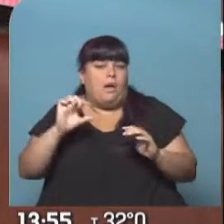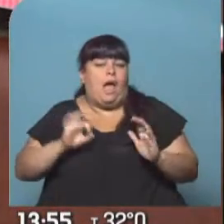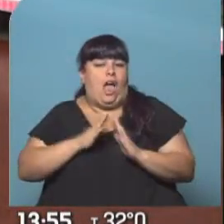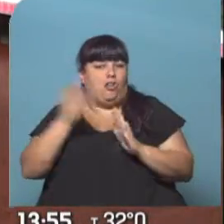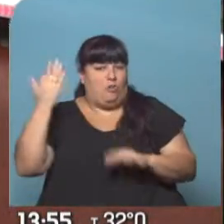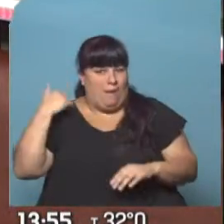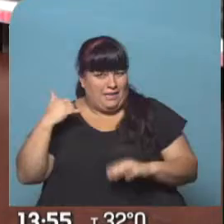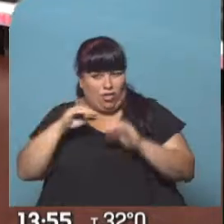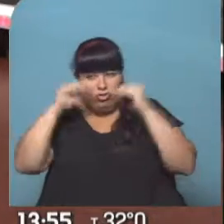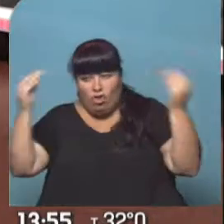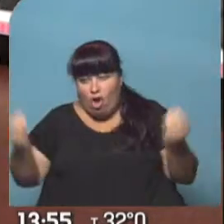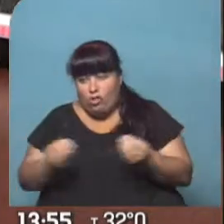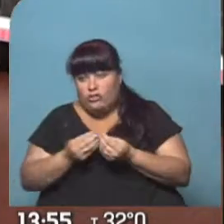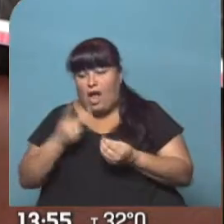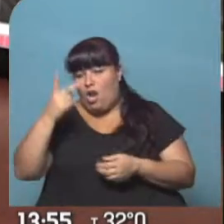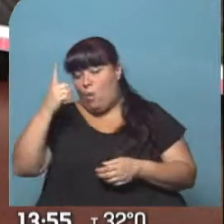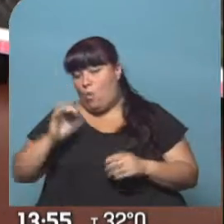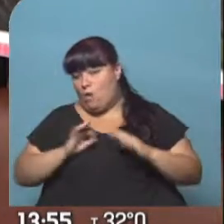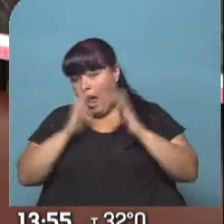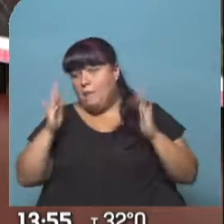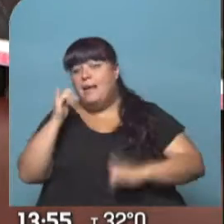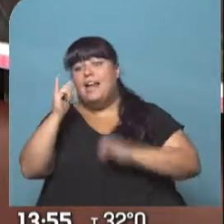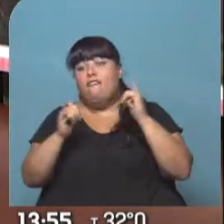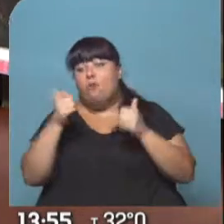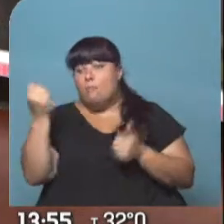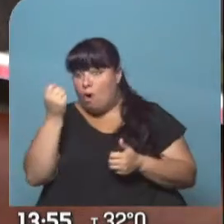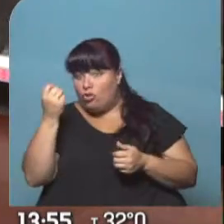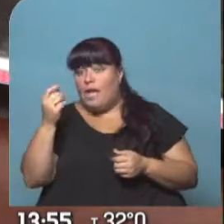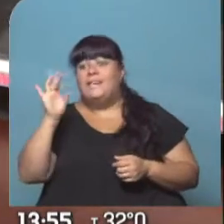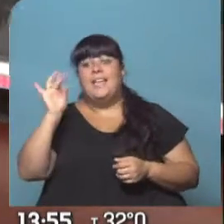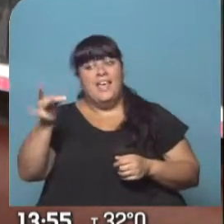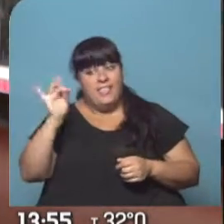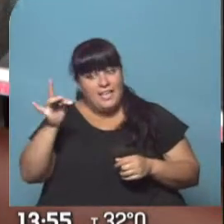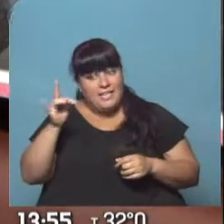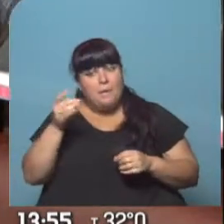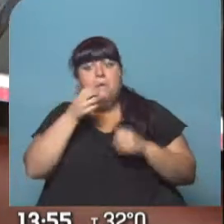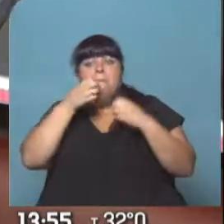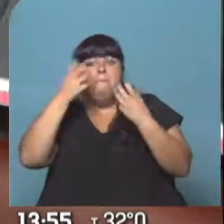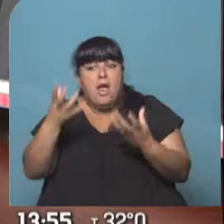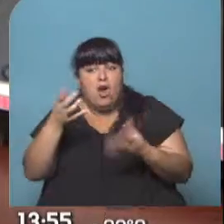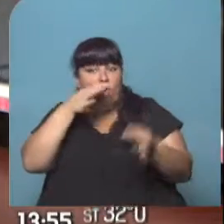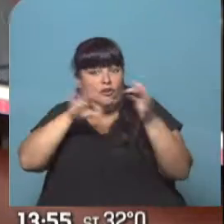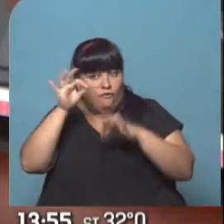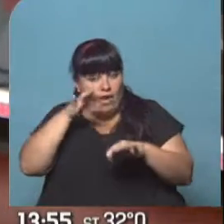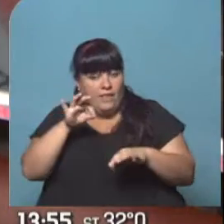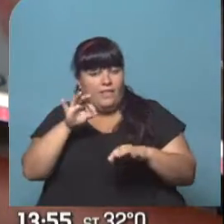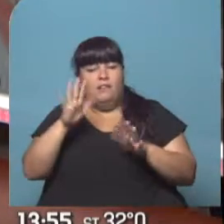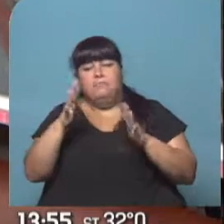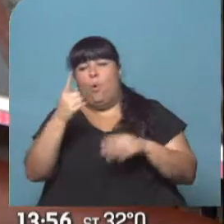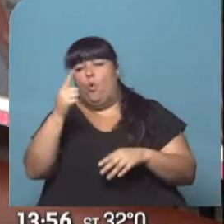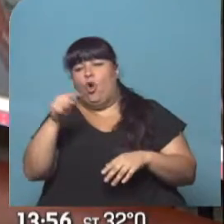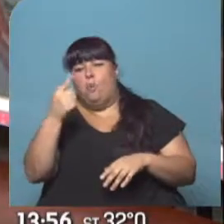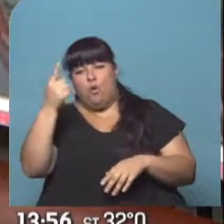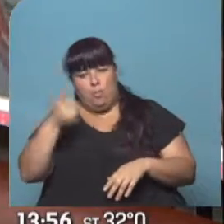pasado en el resumen de los 12 meses pero el dato alentador es que en el mes de diciembre hubo un crecimiento en las ventas del orden del